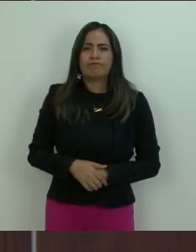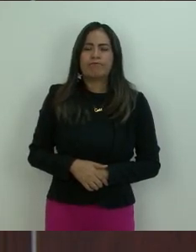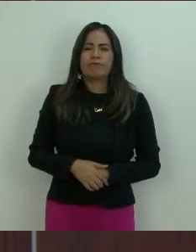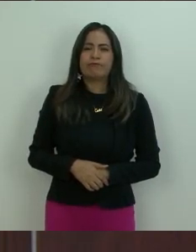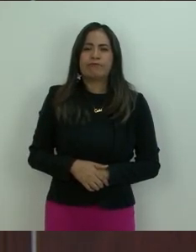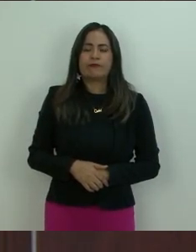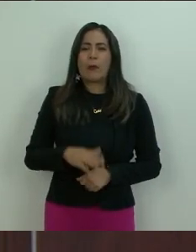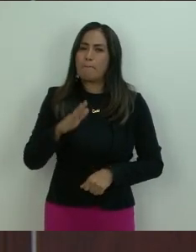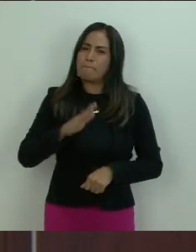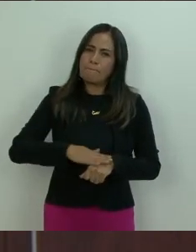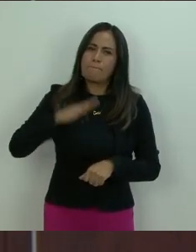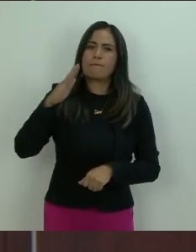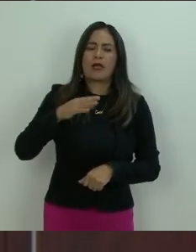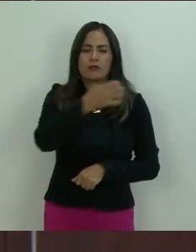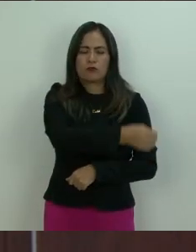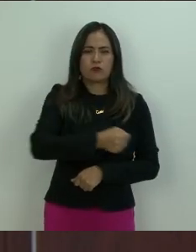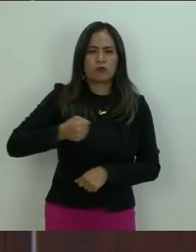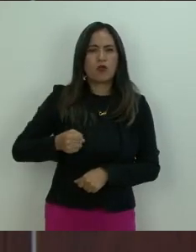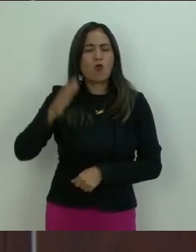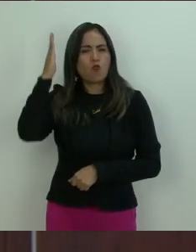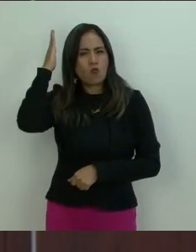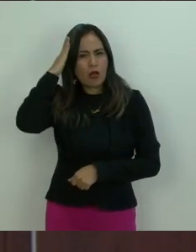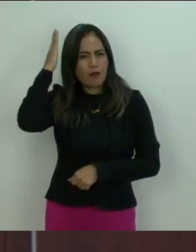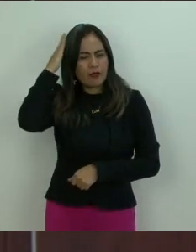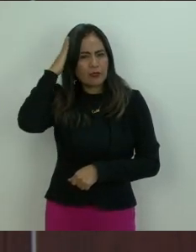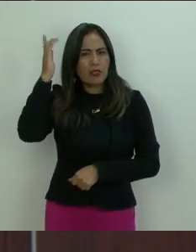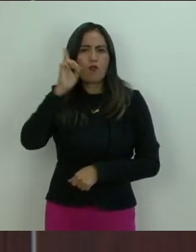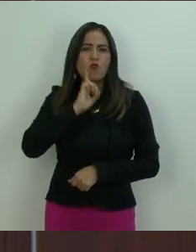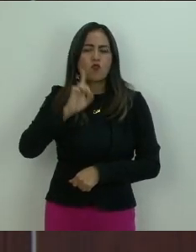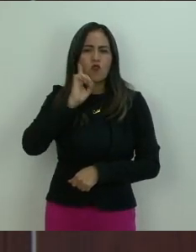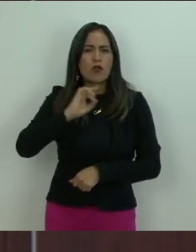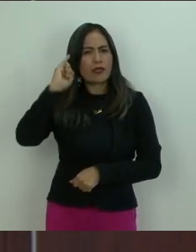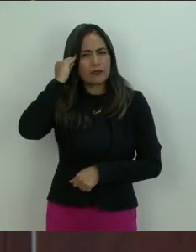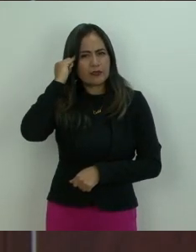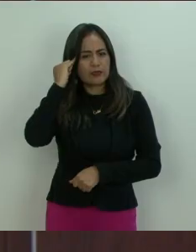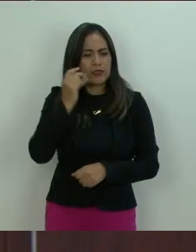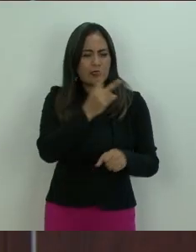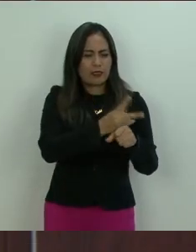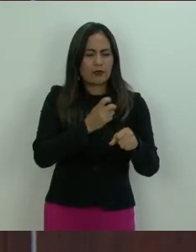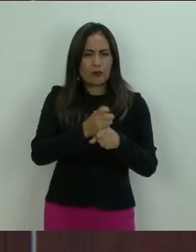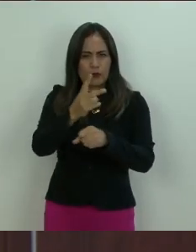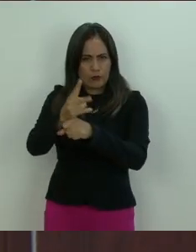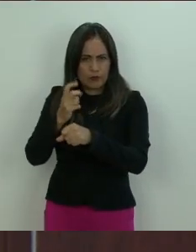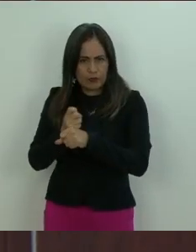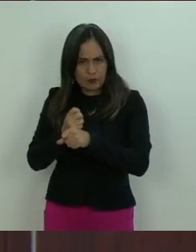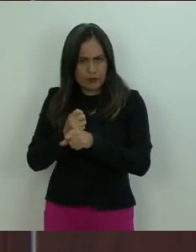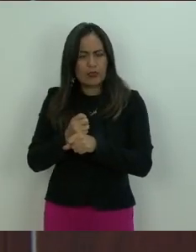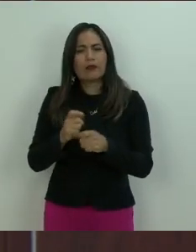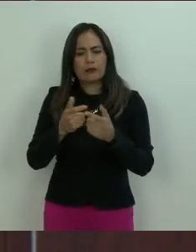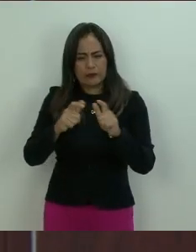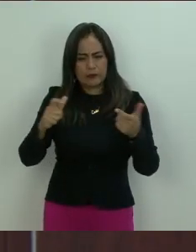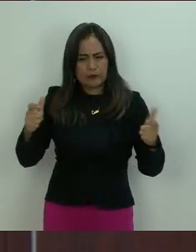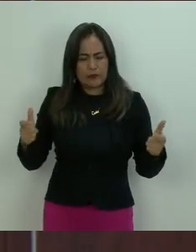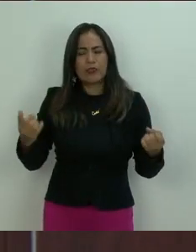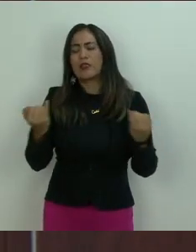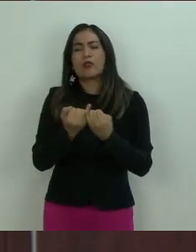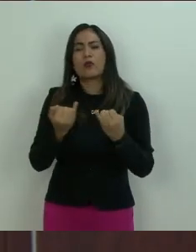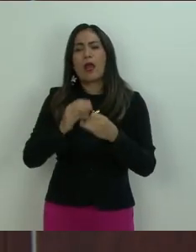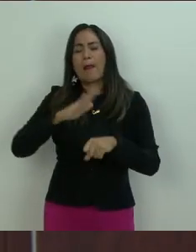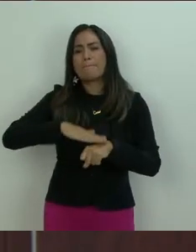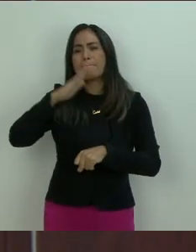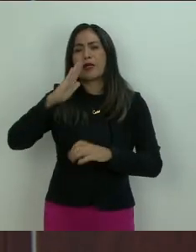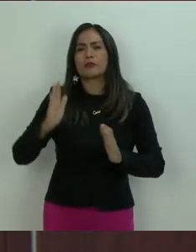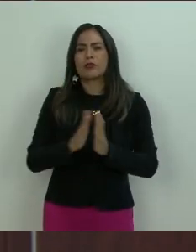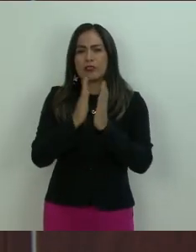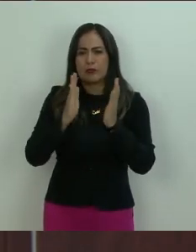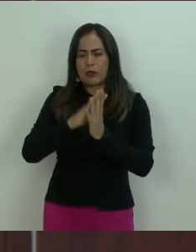de liderazgos en el ámbito político de las mujeres indígenas y sobre todo mayor participación de mujeres en la